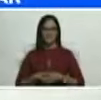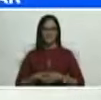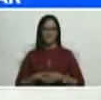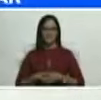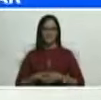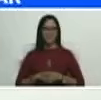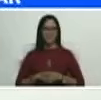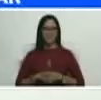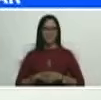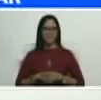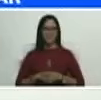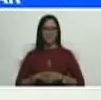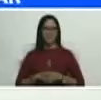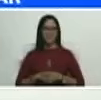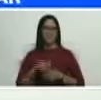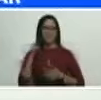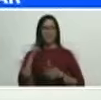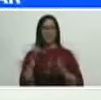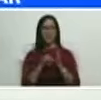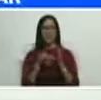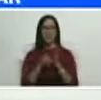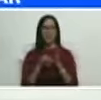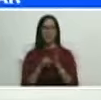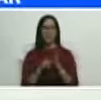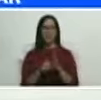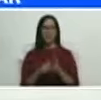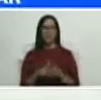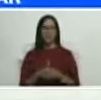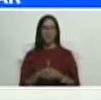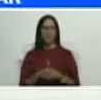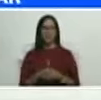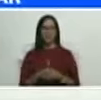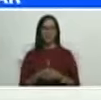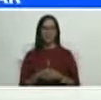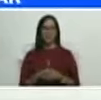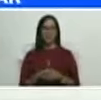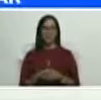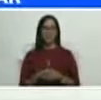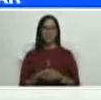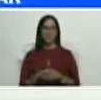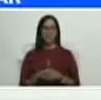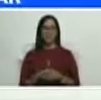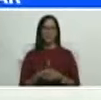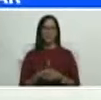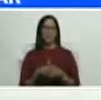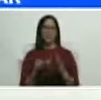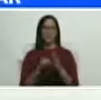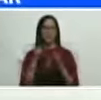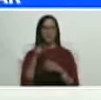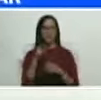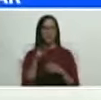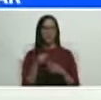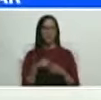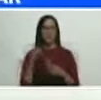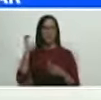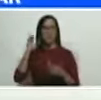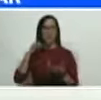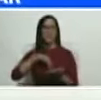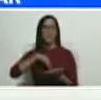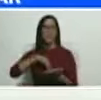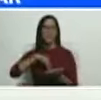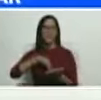cómo tú eres De dónde eloina ponte aquí yo me pongo aquí tú te pones aquí tú eres De dónde del Estado